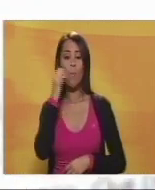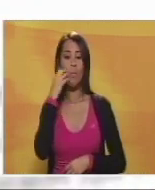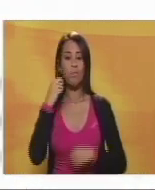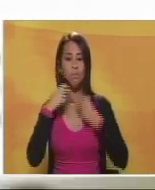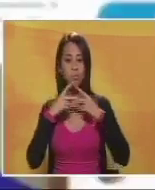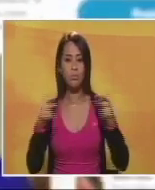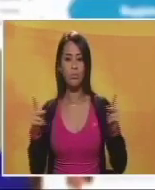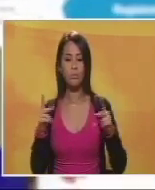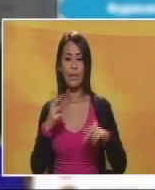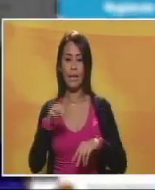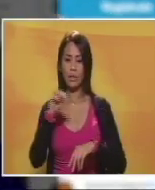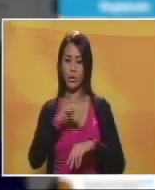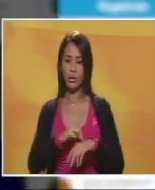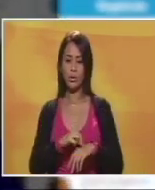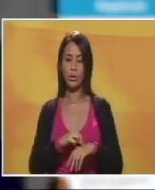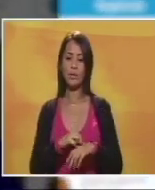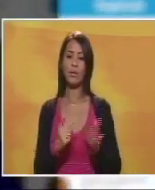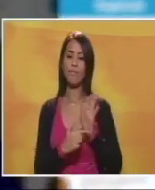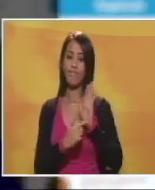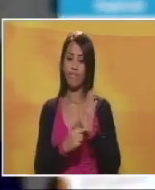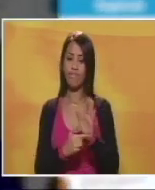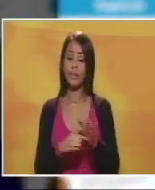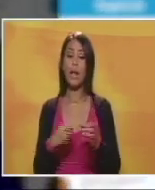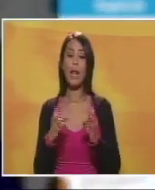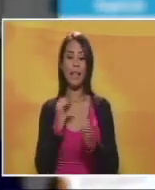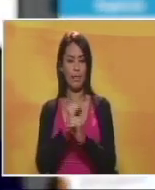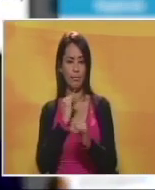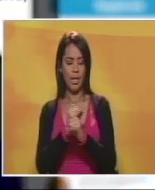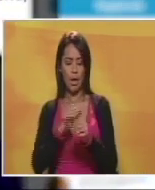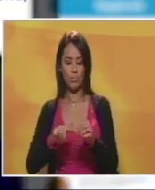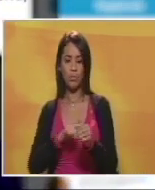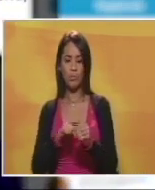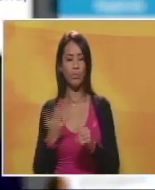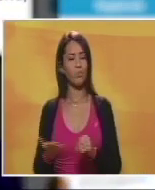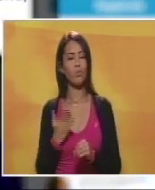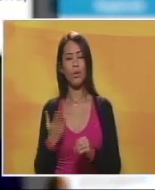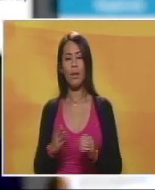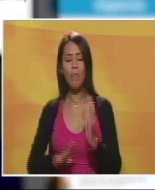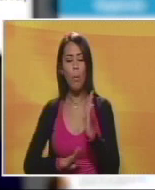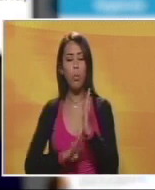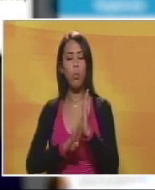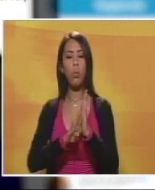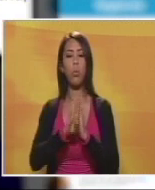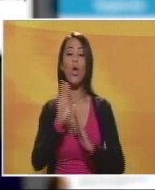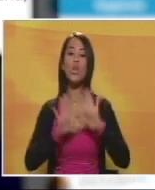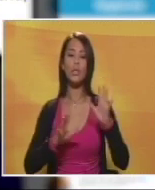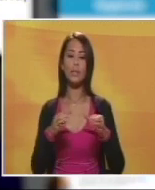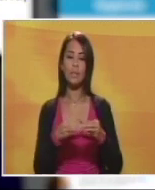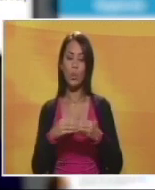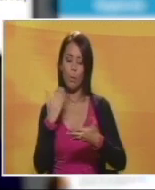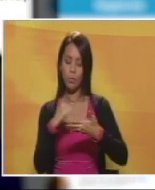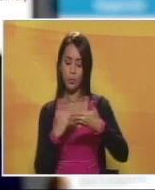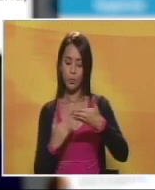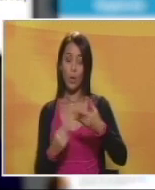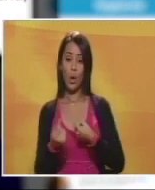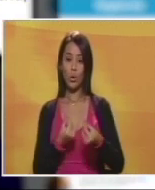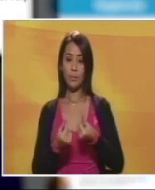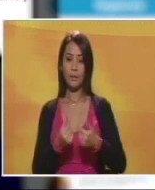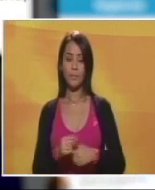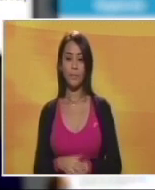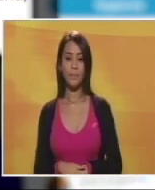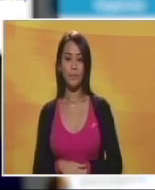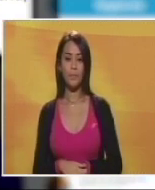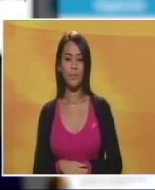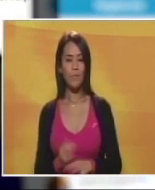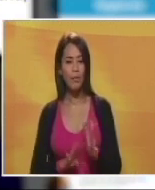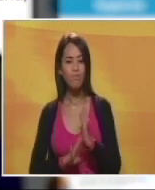mandatario nacional destacó que la moneda digital está concebida como motor principal para impulsar los 15 motores de la agenda económica. Esto a fin de